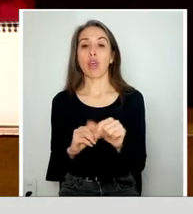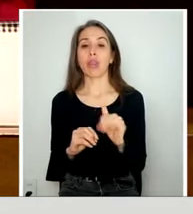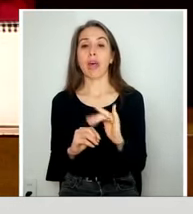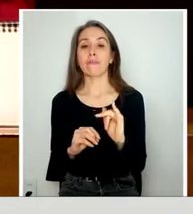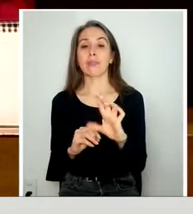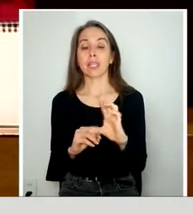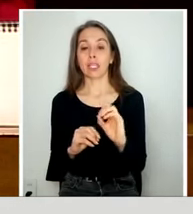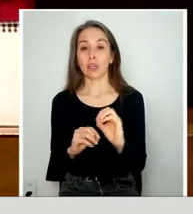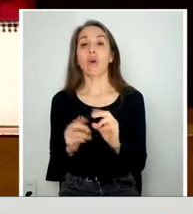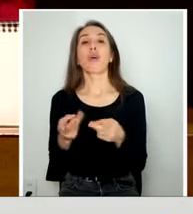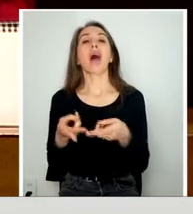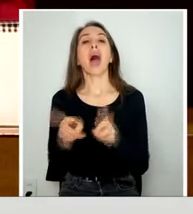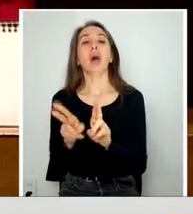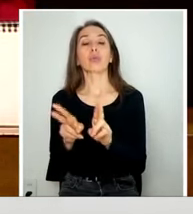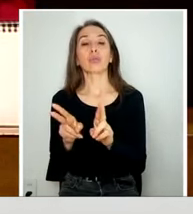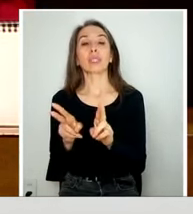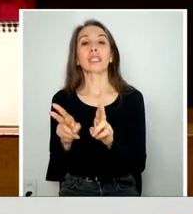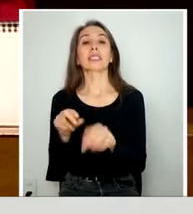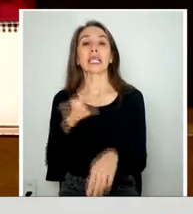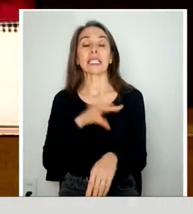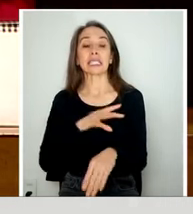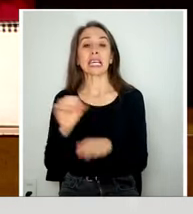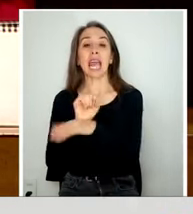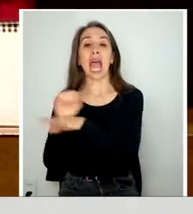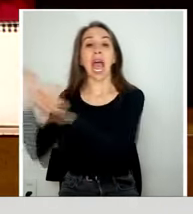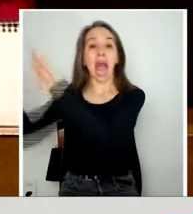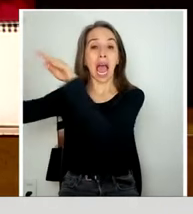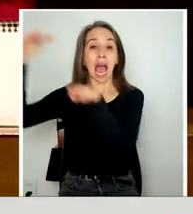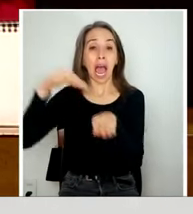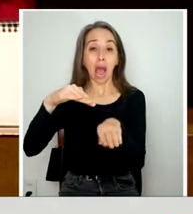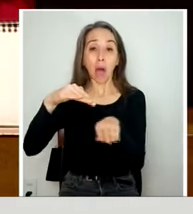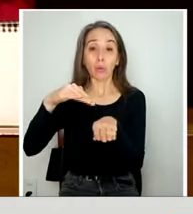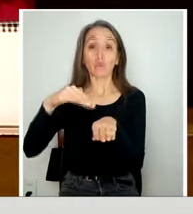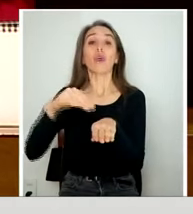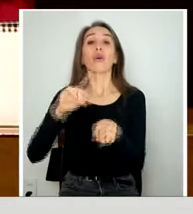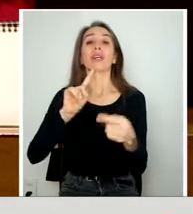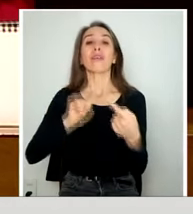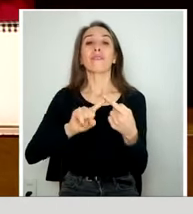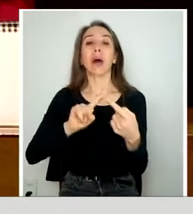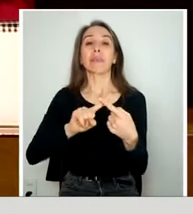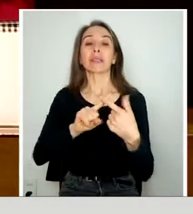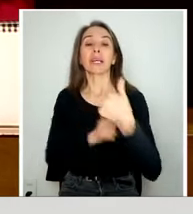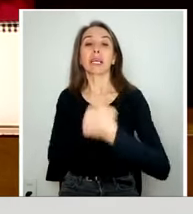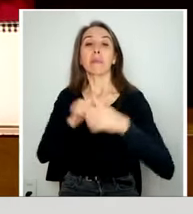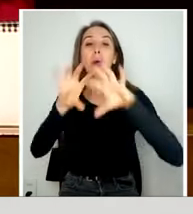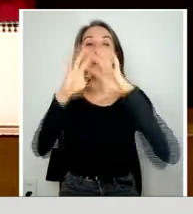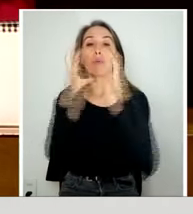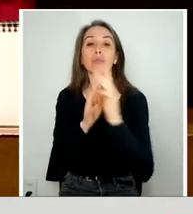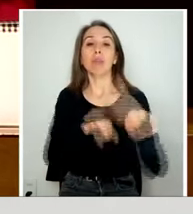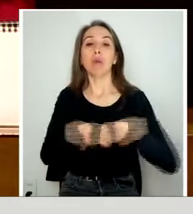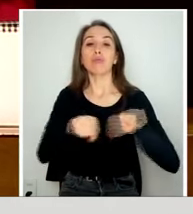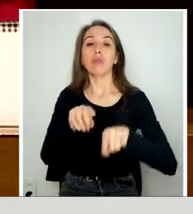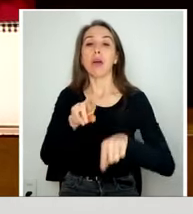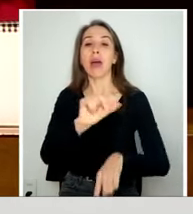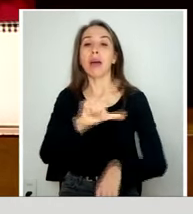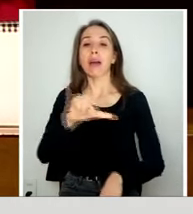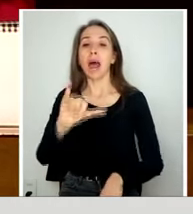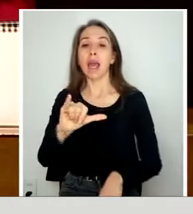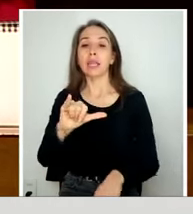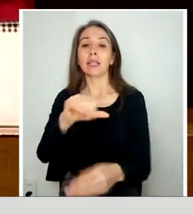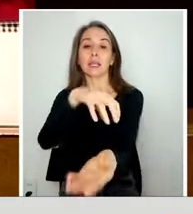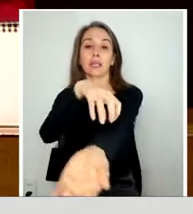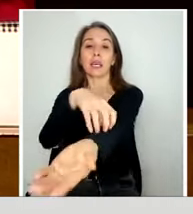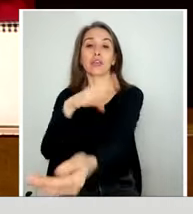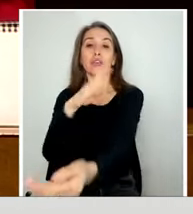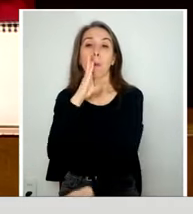autoriza la circulación en el país de los vehículos que participarán en el campeonato mundial de rally en la región del biobío